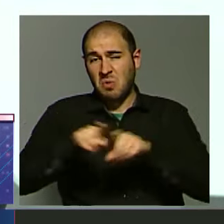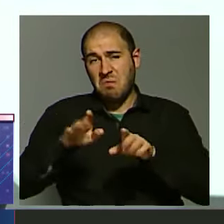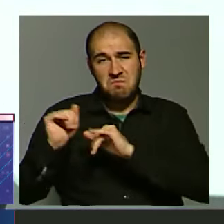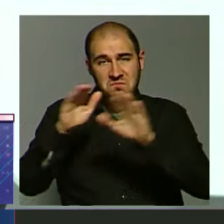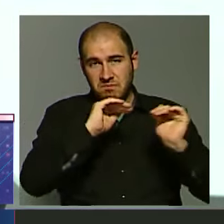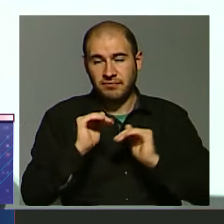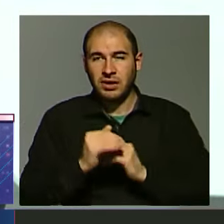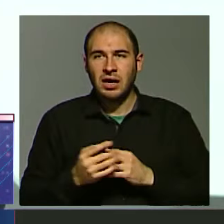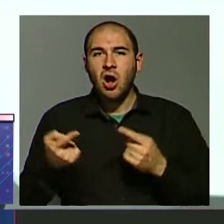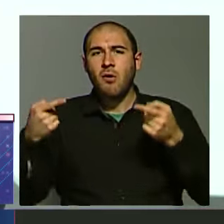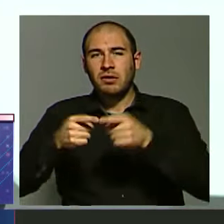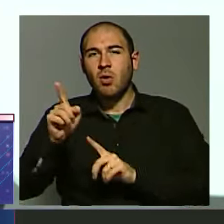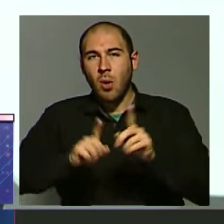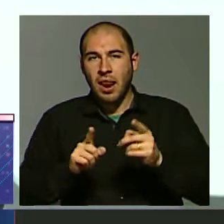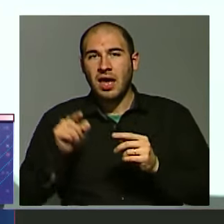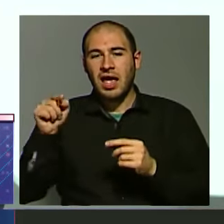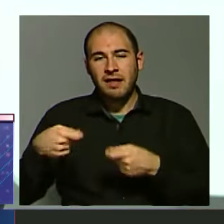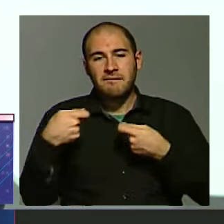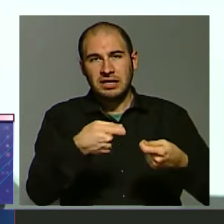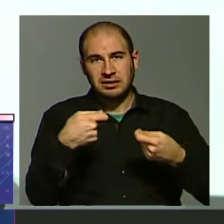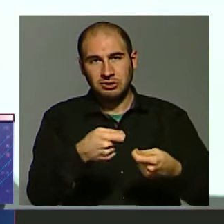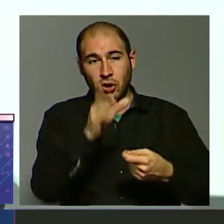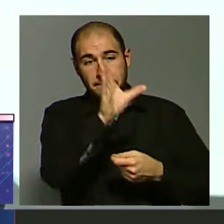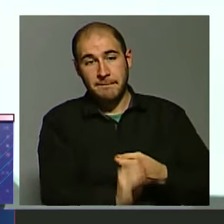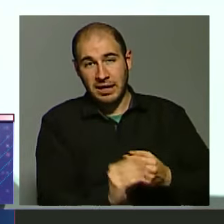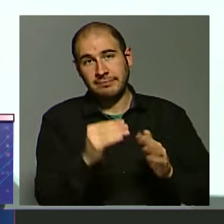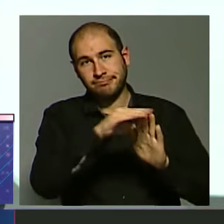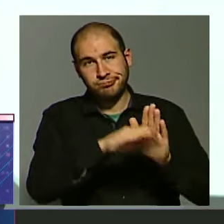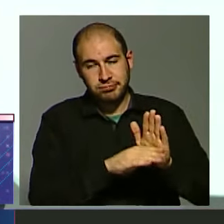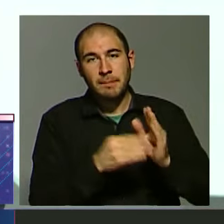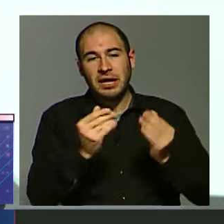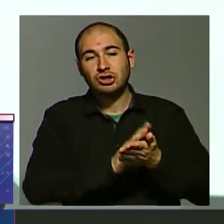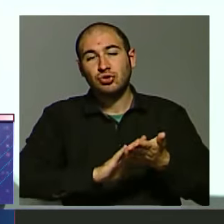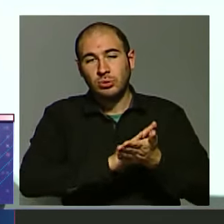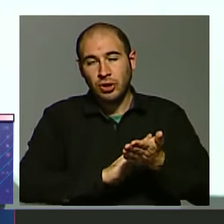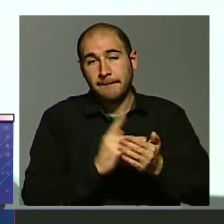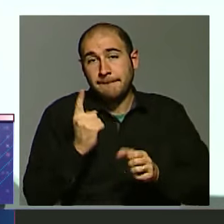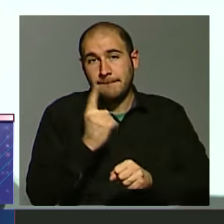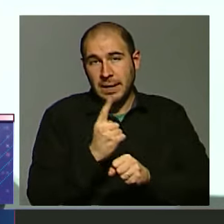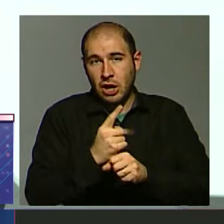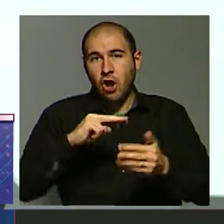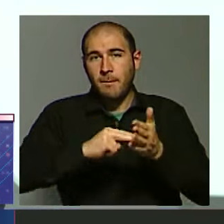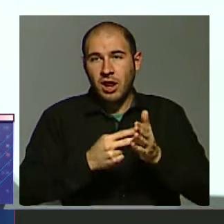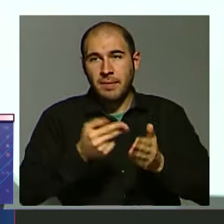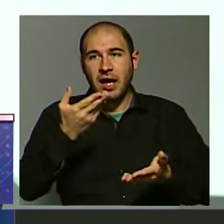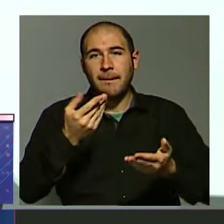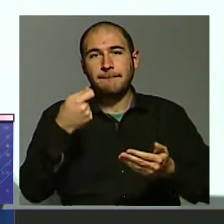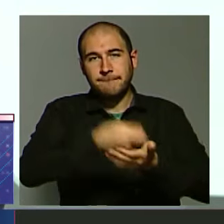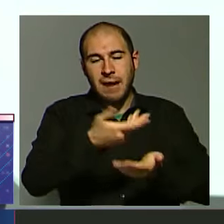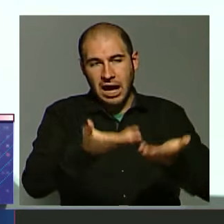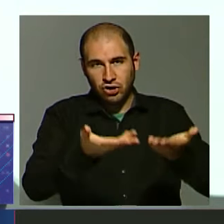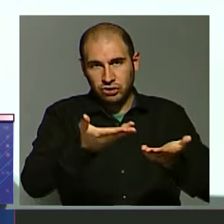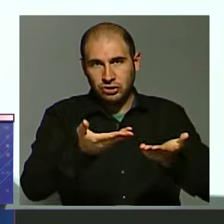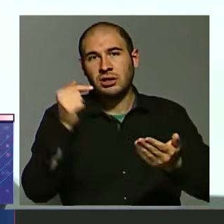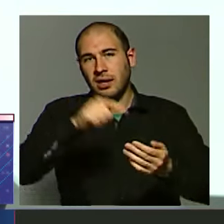otro. Lo que busca es darle un financiamiento a un país determinado para solucionar en principio sus problemas de balanza de pagos, que es uno